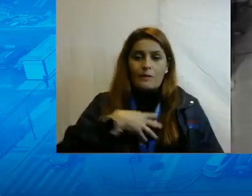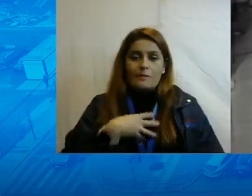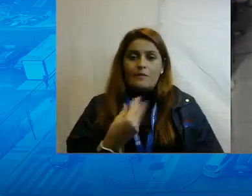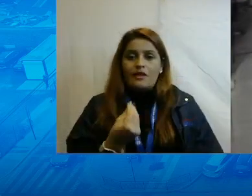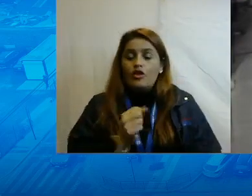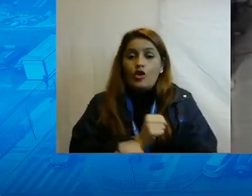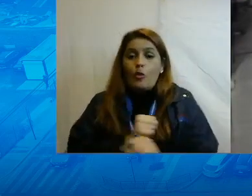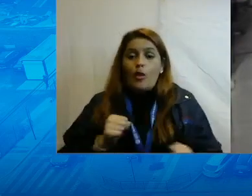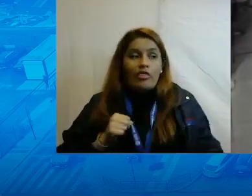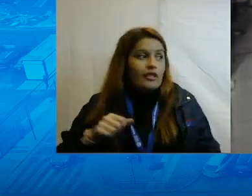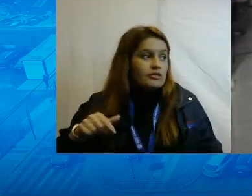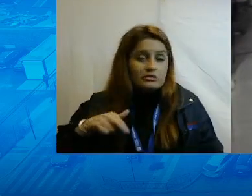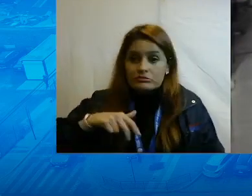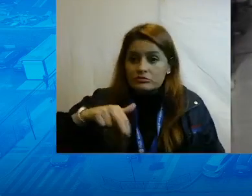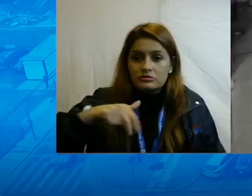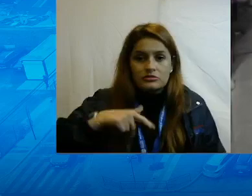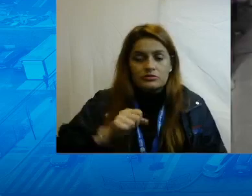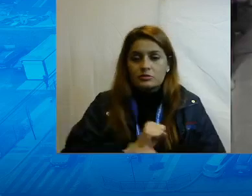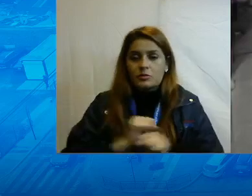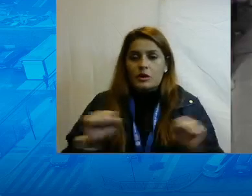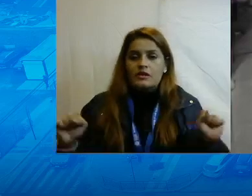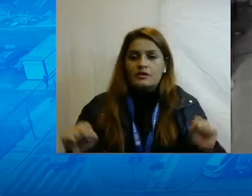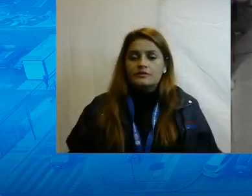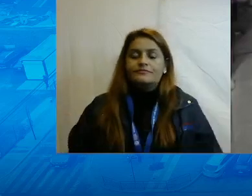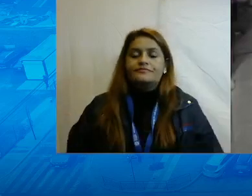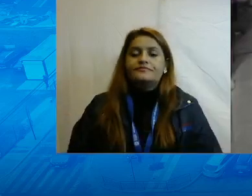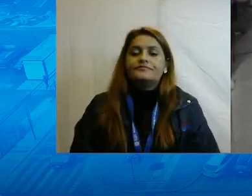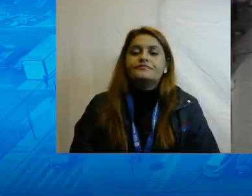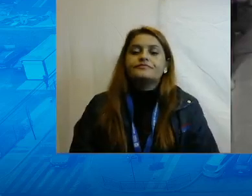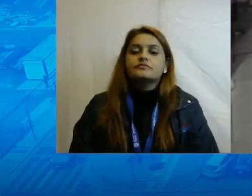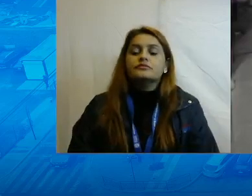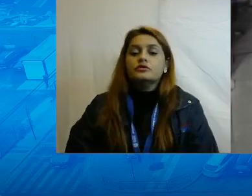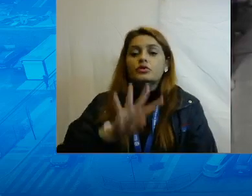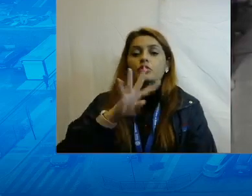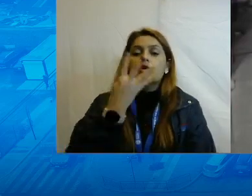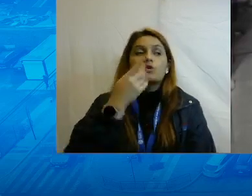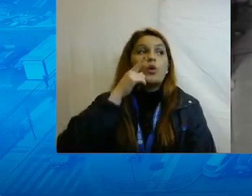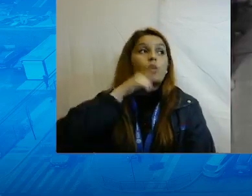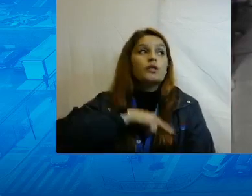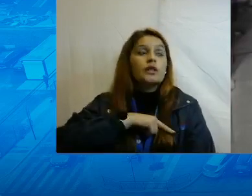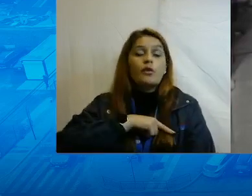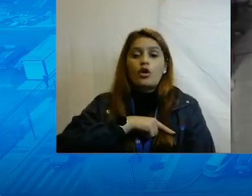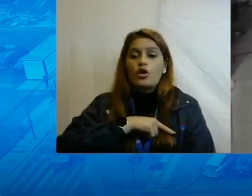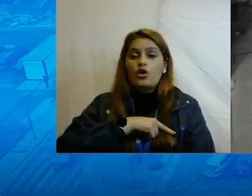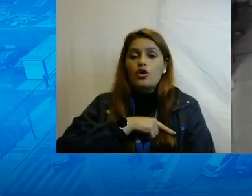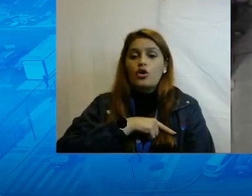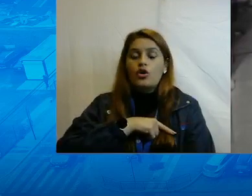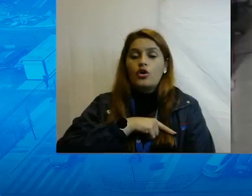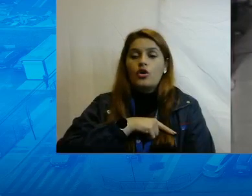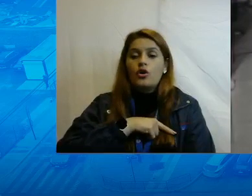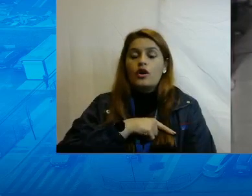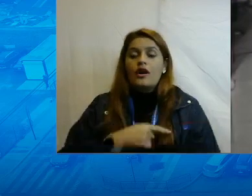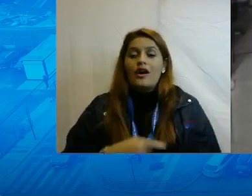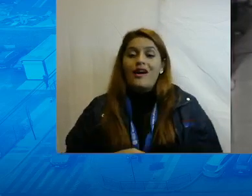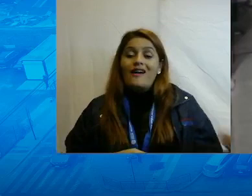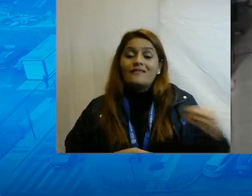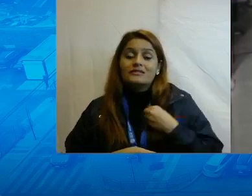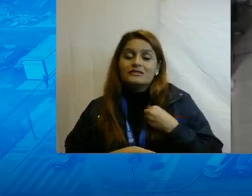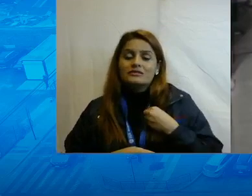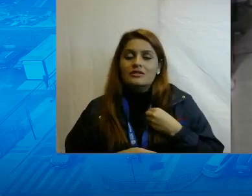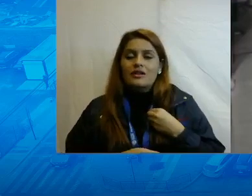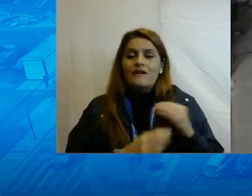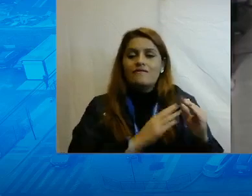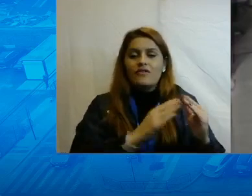pueden atravesar en ninguna de las dos direcciones. El cuarto y último punto, alcaldesa, me lo hace llegar la Junta de